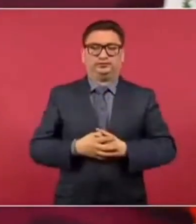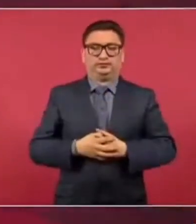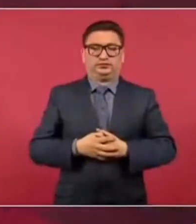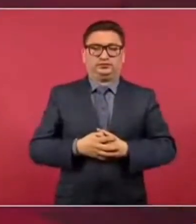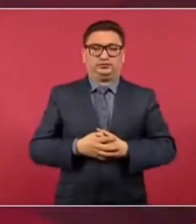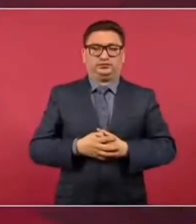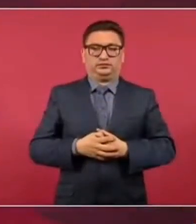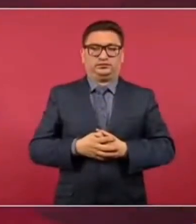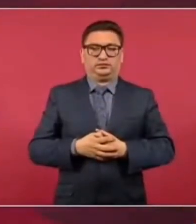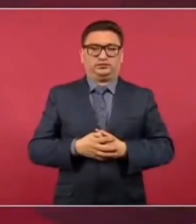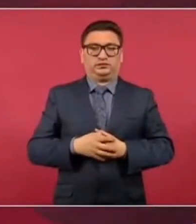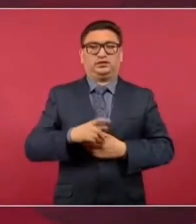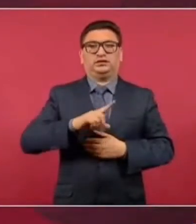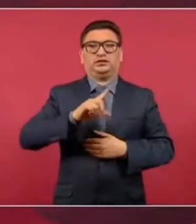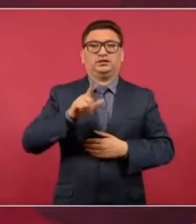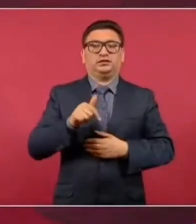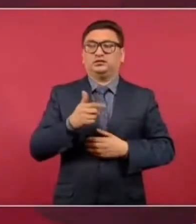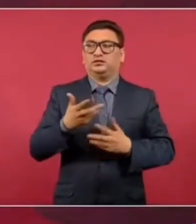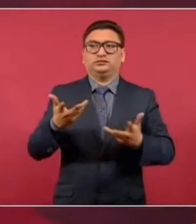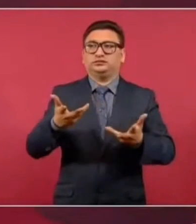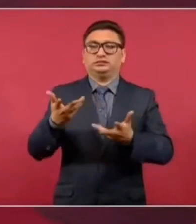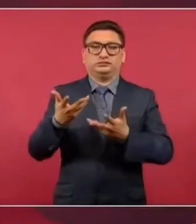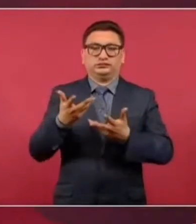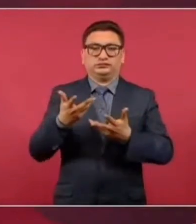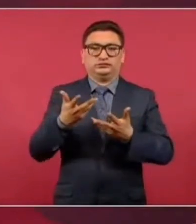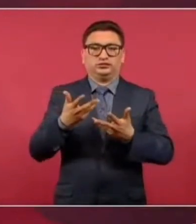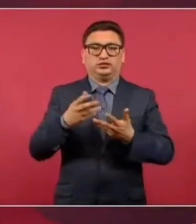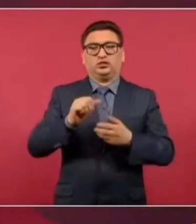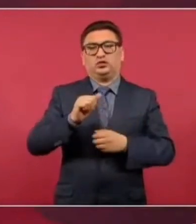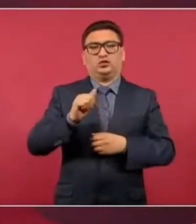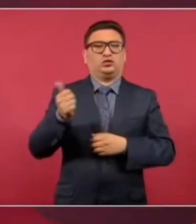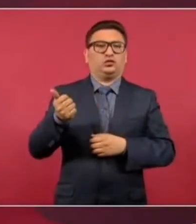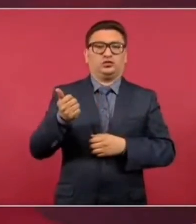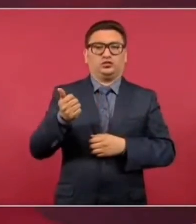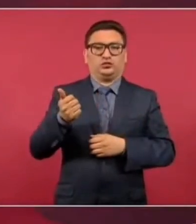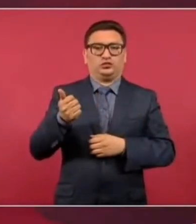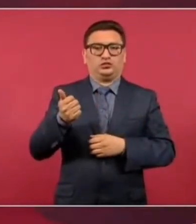Y tuvieron que recurrir a otro